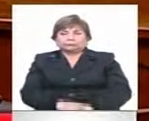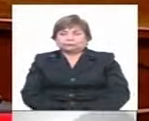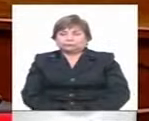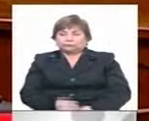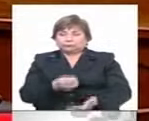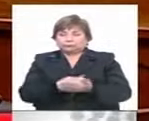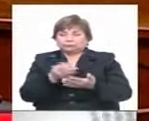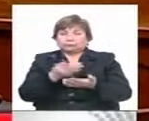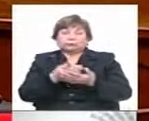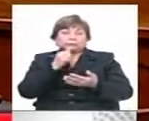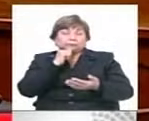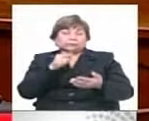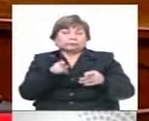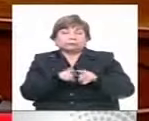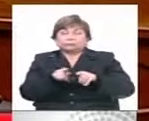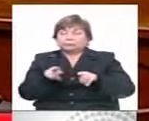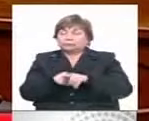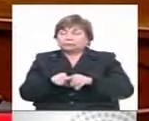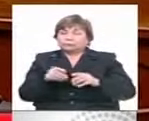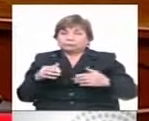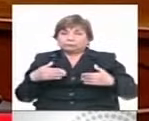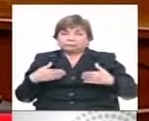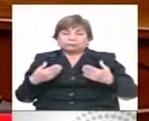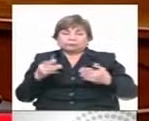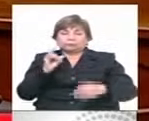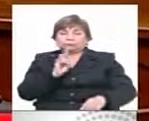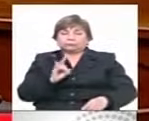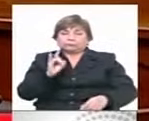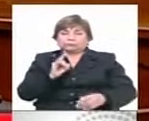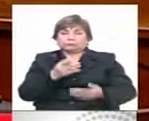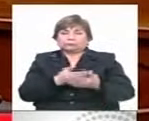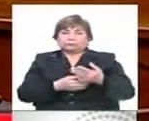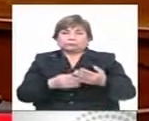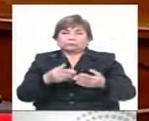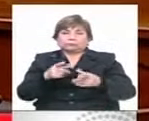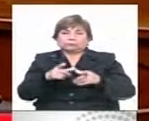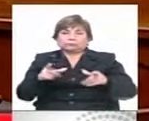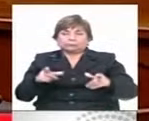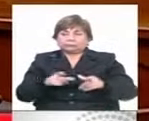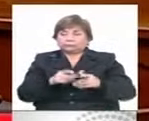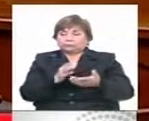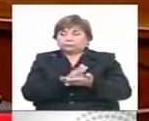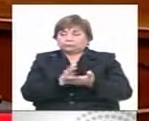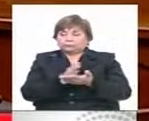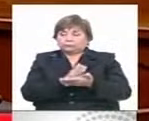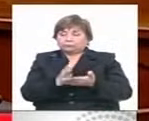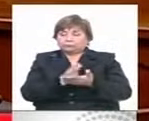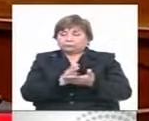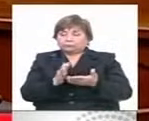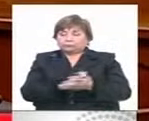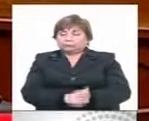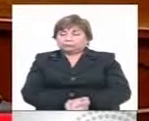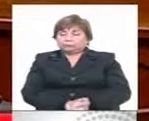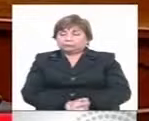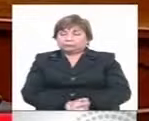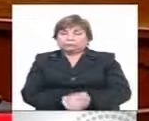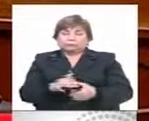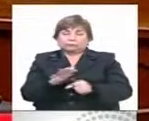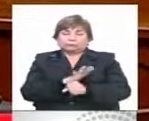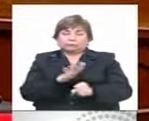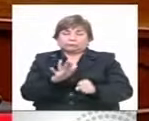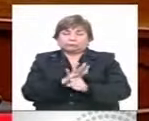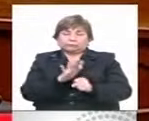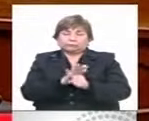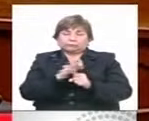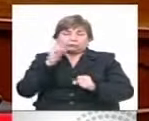público. Asimismo, promoveremos el uso de los servicios y espacios compartidos que permitan hacer un uso eficiente